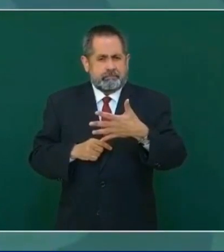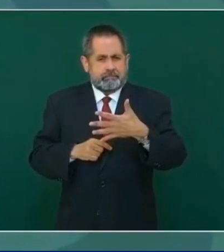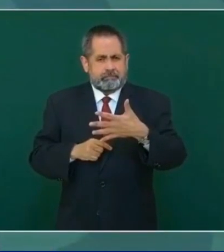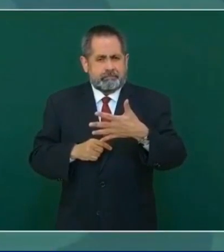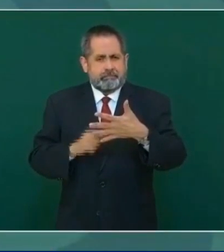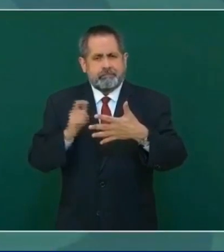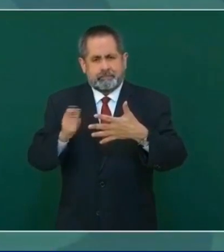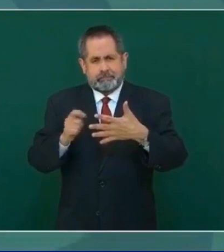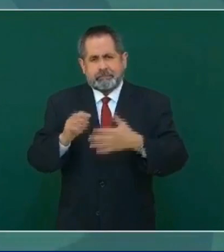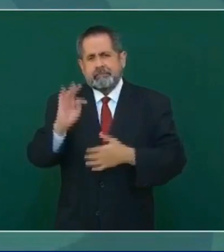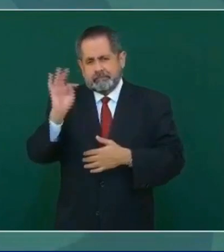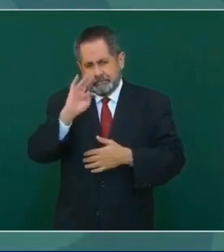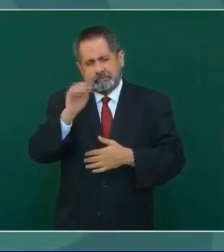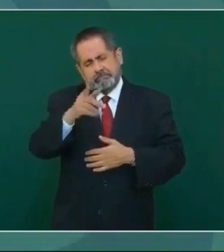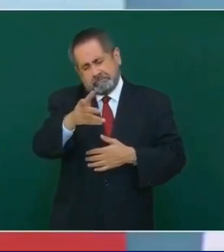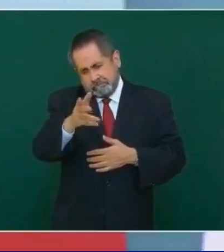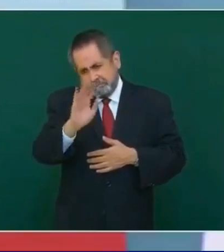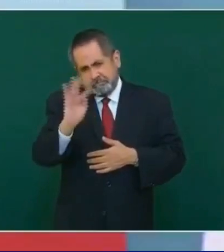pues a lo mejor